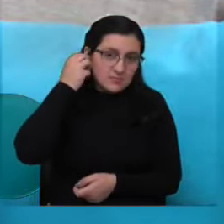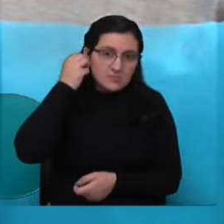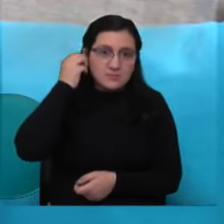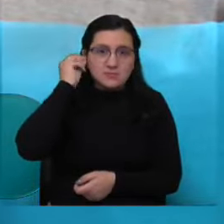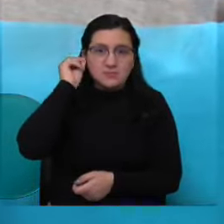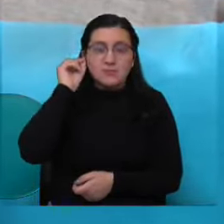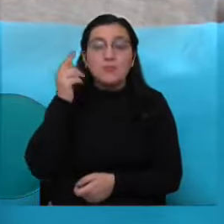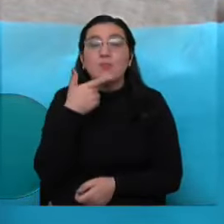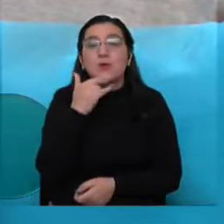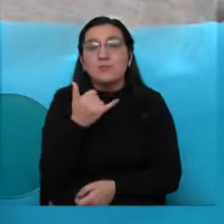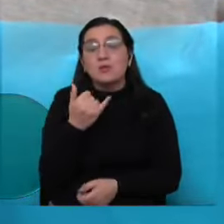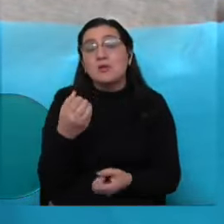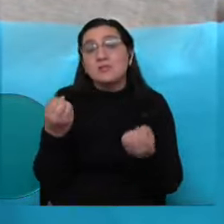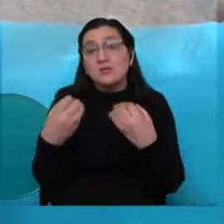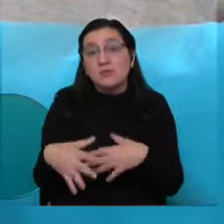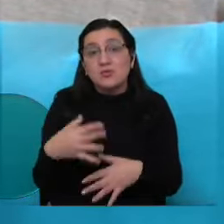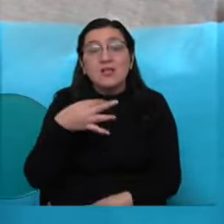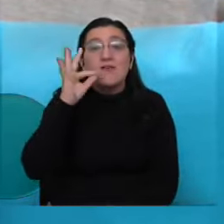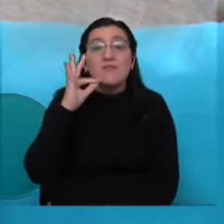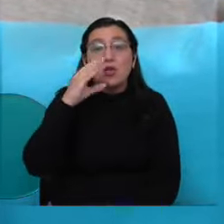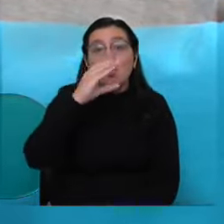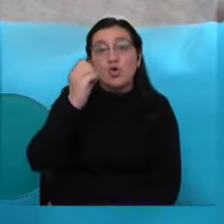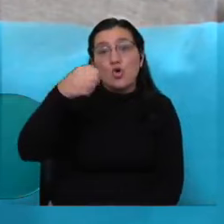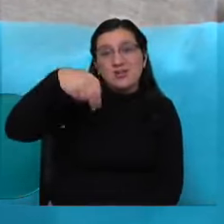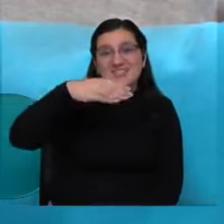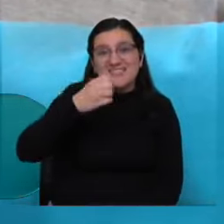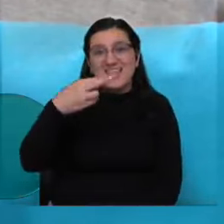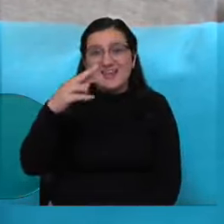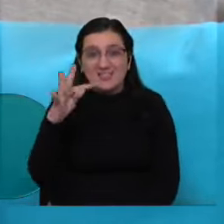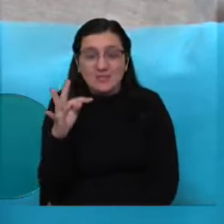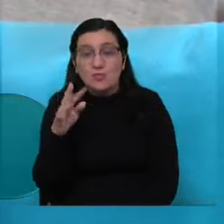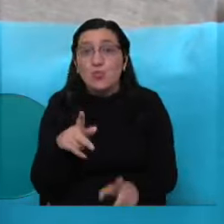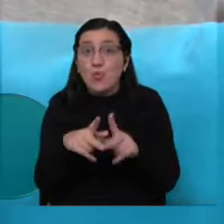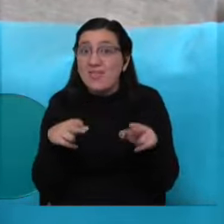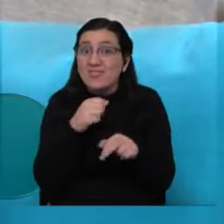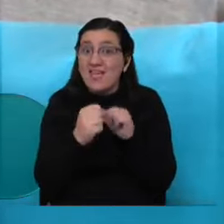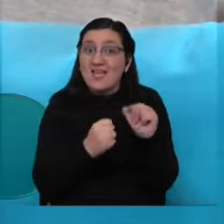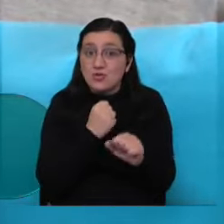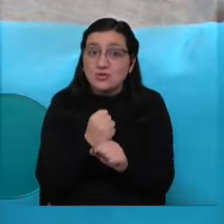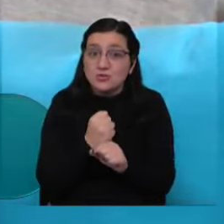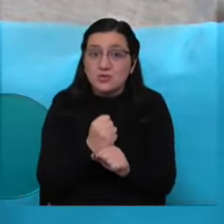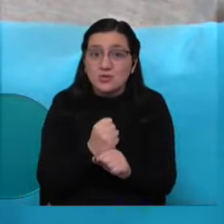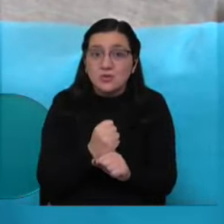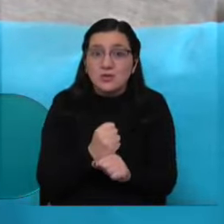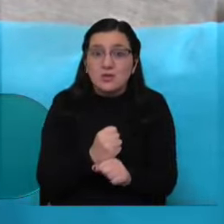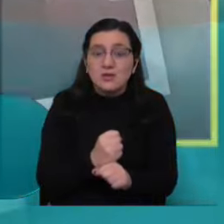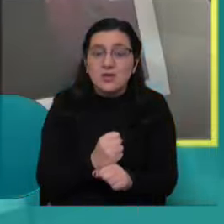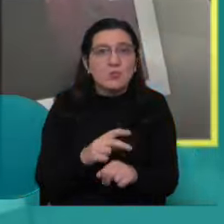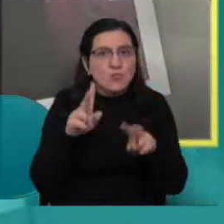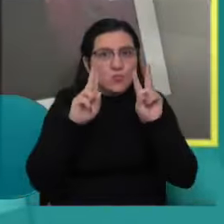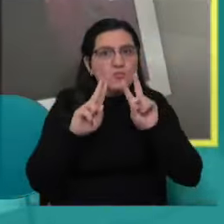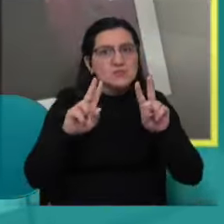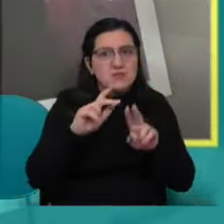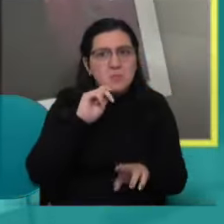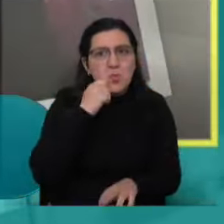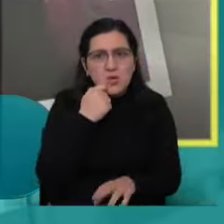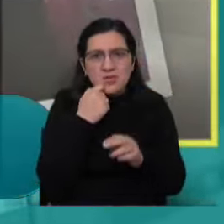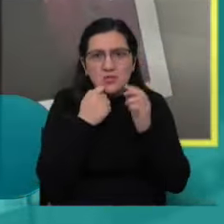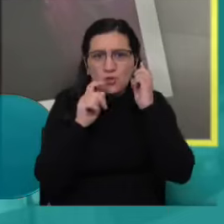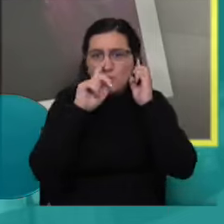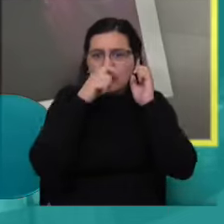Sí por ejemplo se han perdido lo que era el café concert que durante muchos años Este era algo como muy visible era algo como que